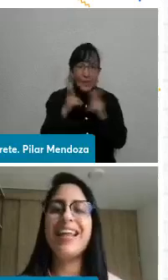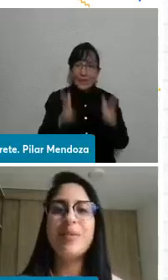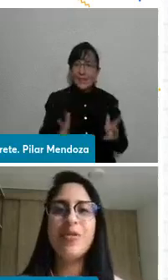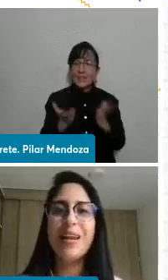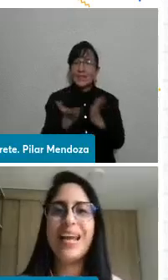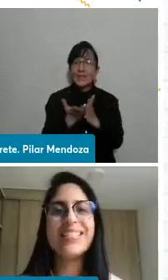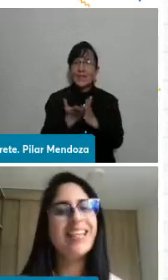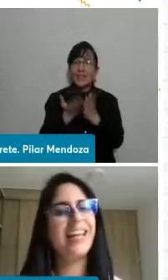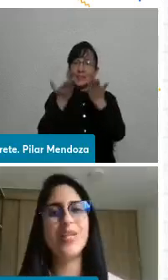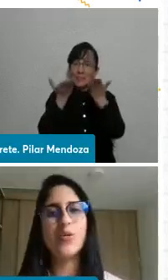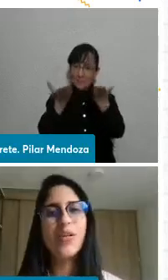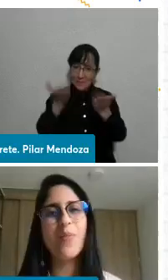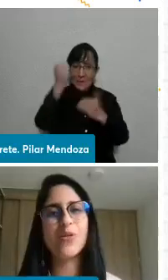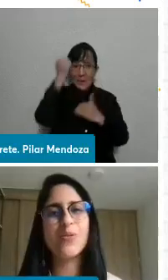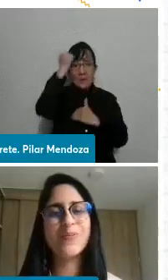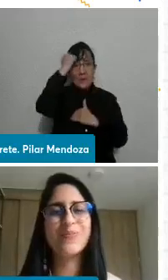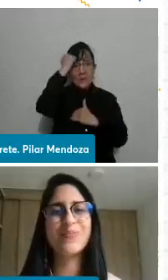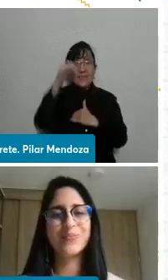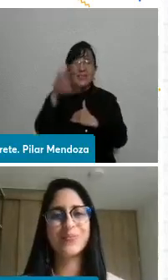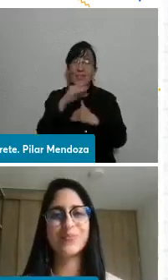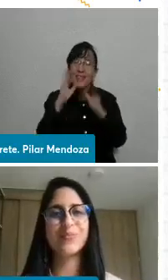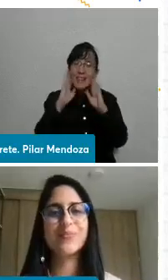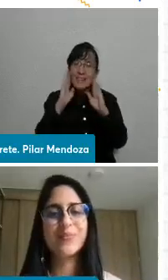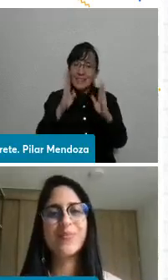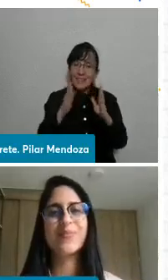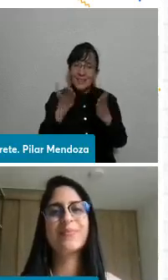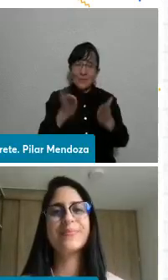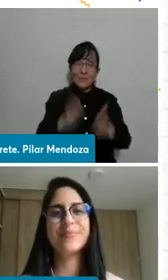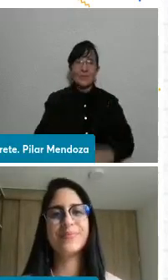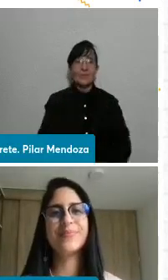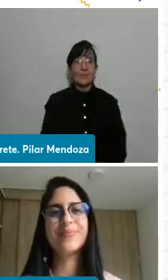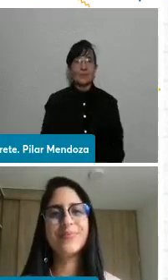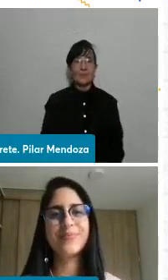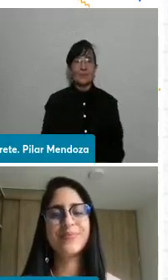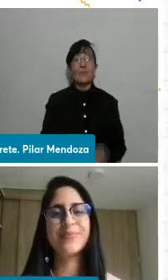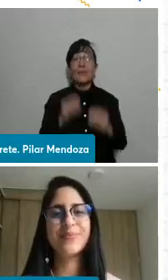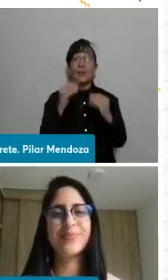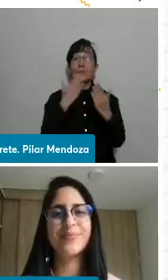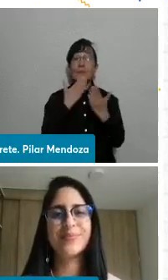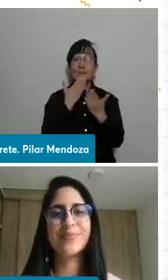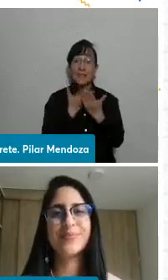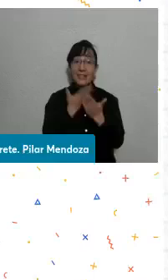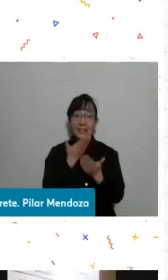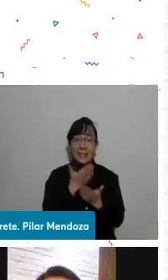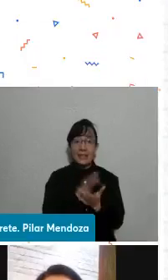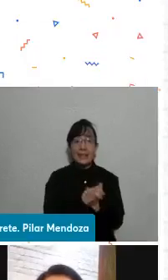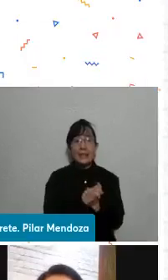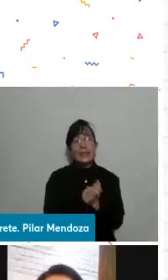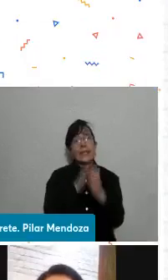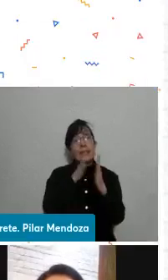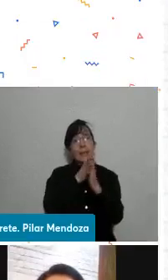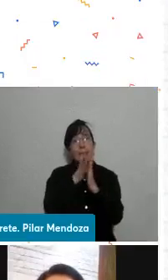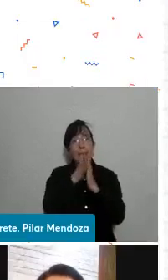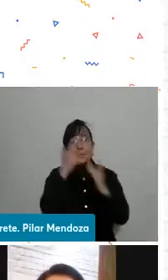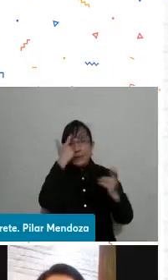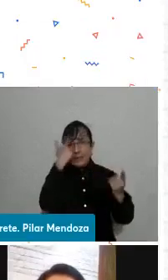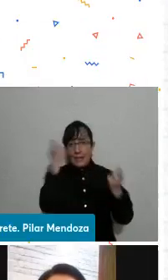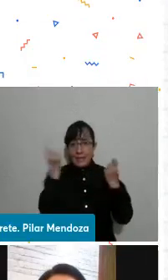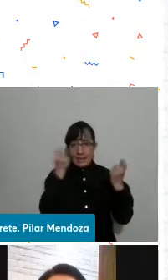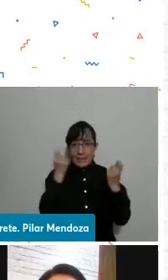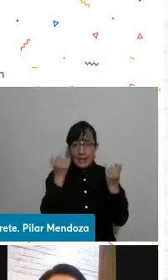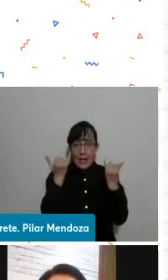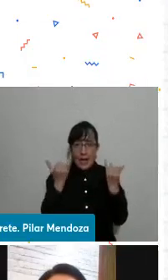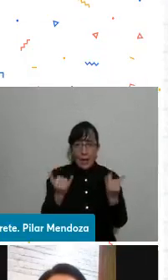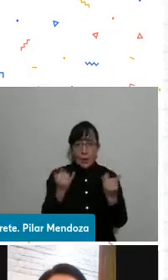que adelante, profe Lacy, la escuchamos. Gracias. Para la estrategia que se está implementando